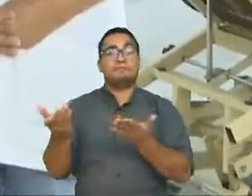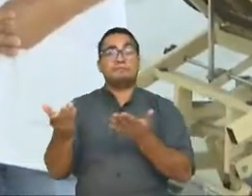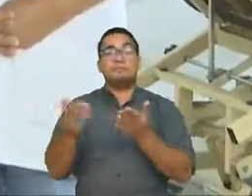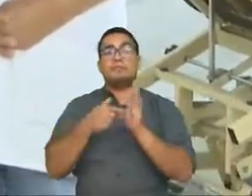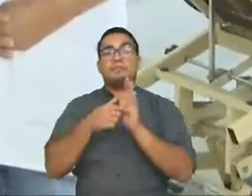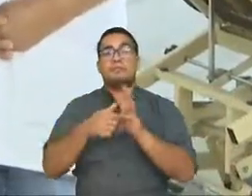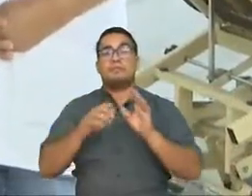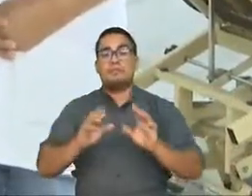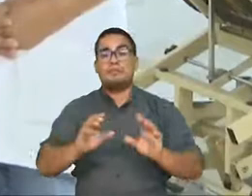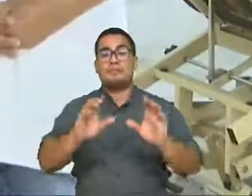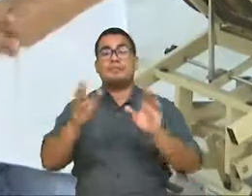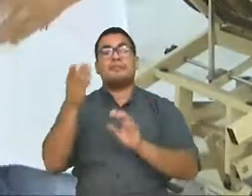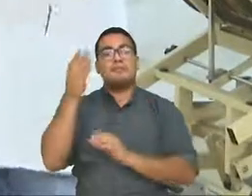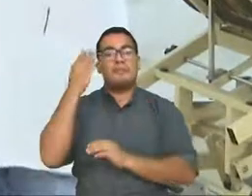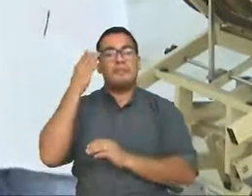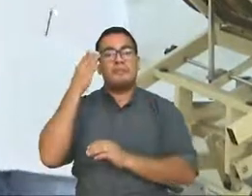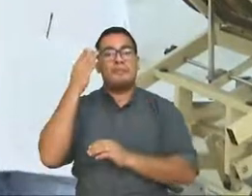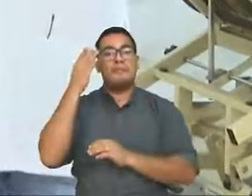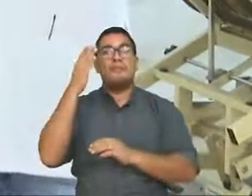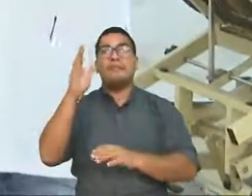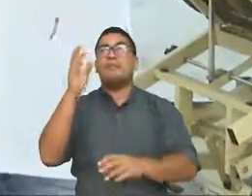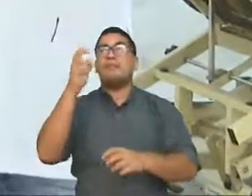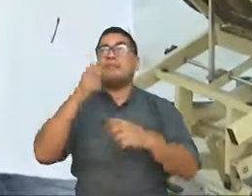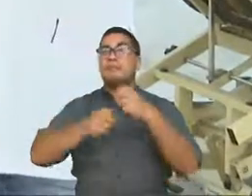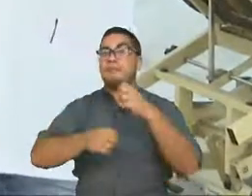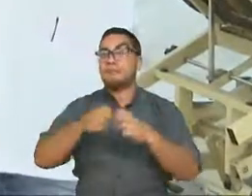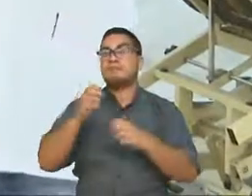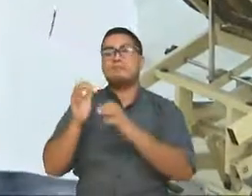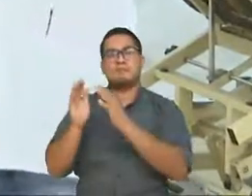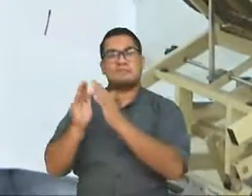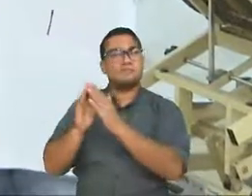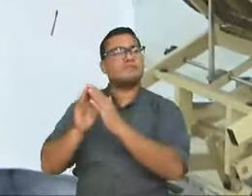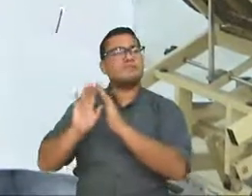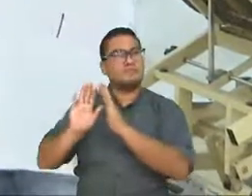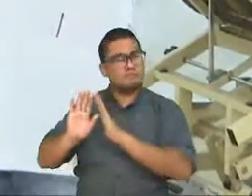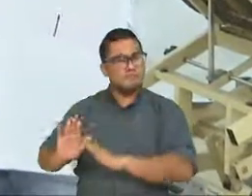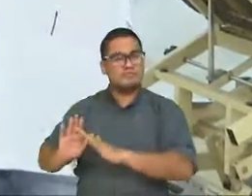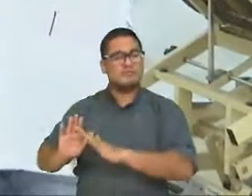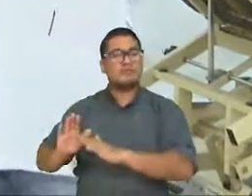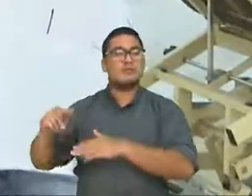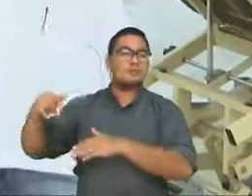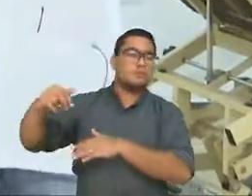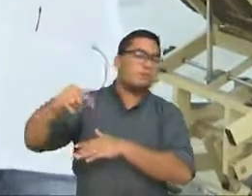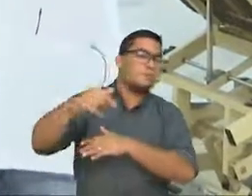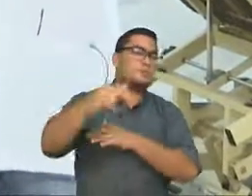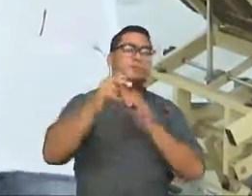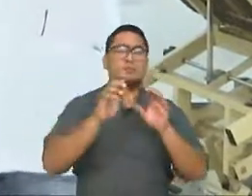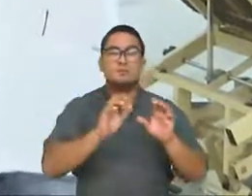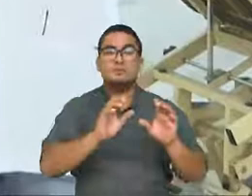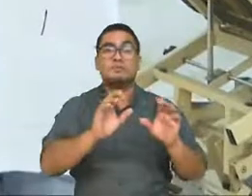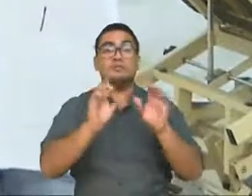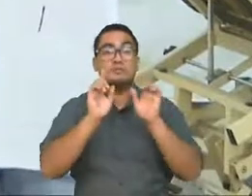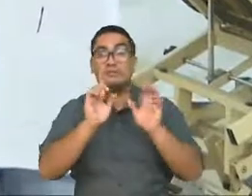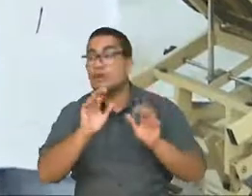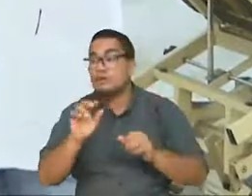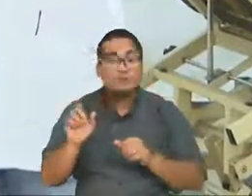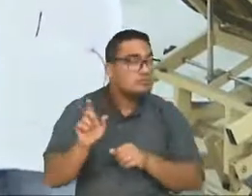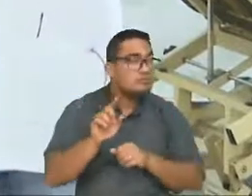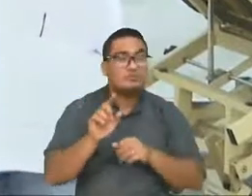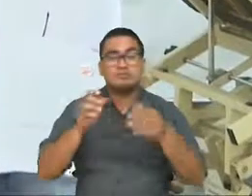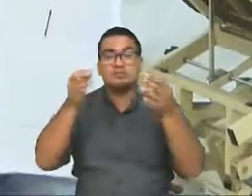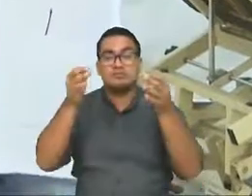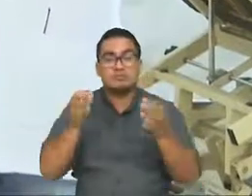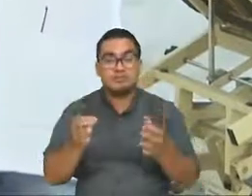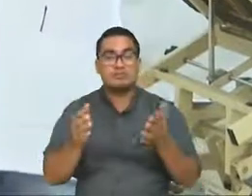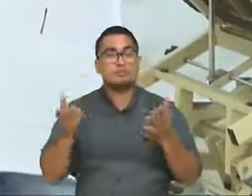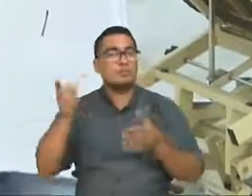calle tenemos que saber que los problemas que tuvimos en la casa se quedaron en la casa, y que lo que vamos ahorita es a cruzar una carretera y que no